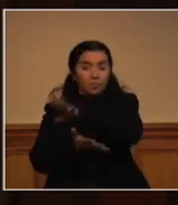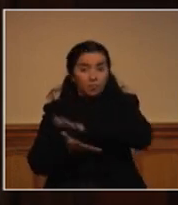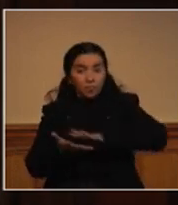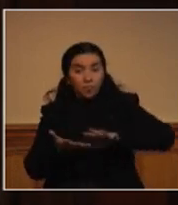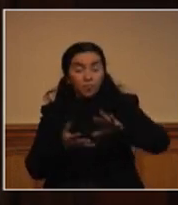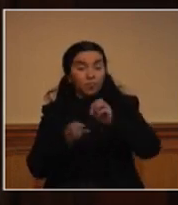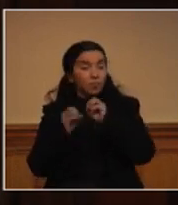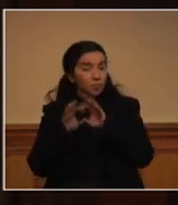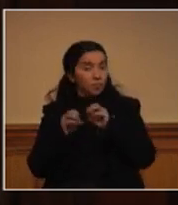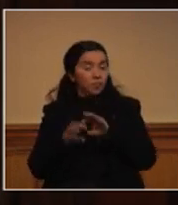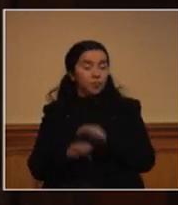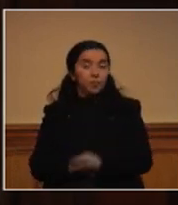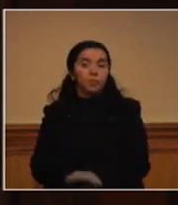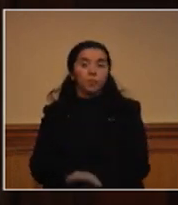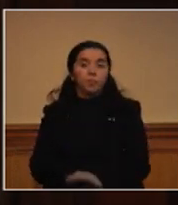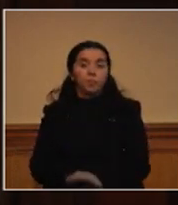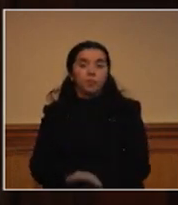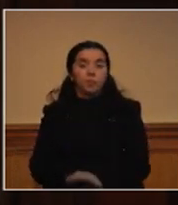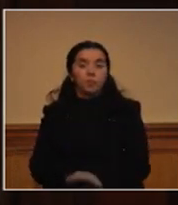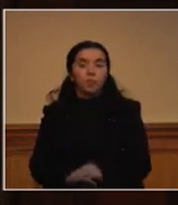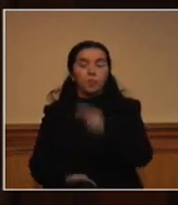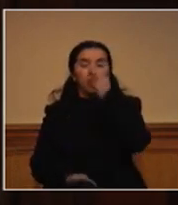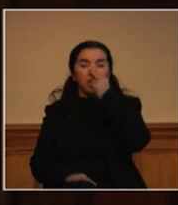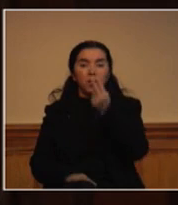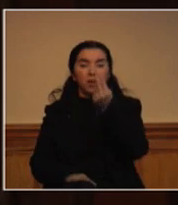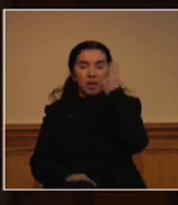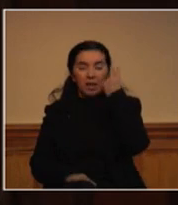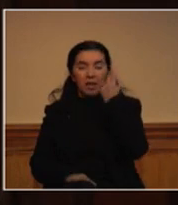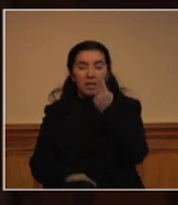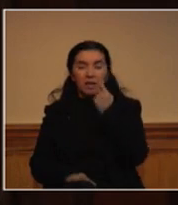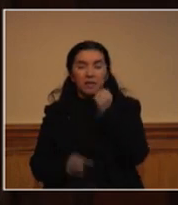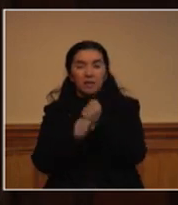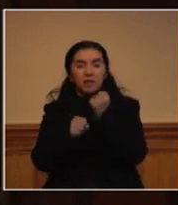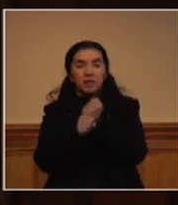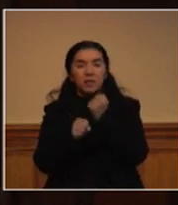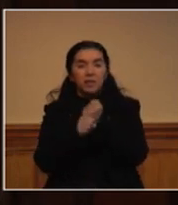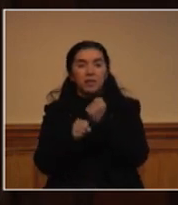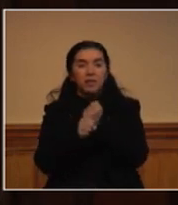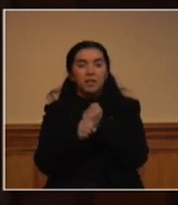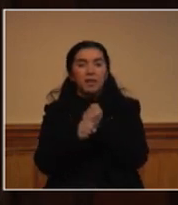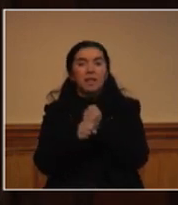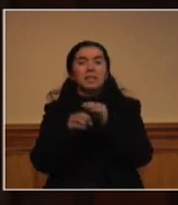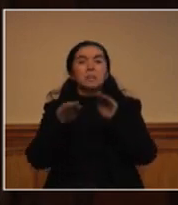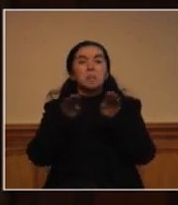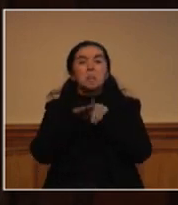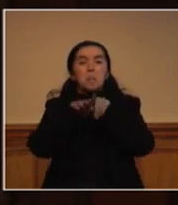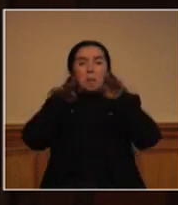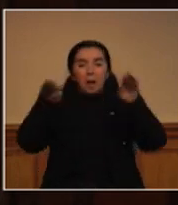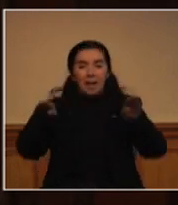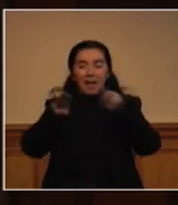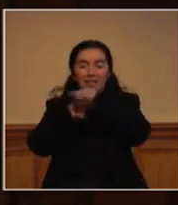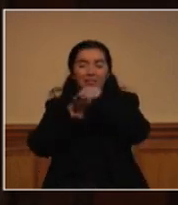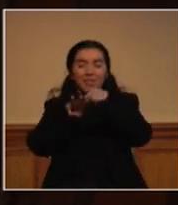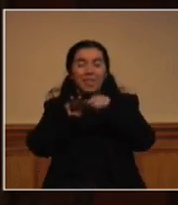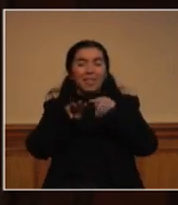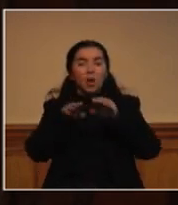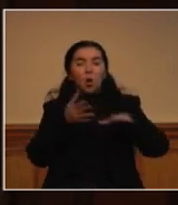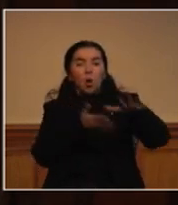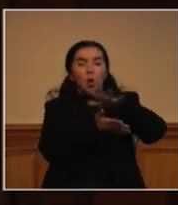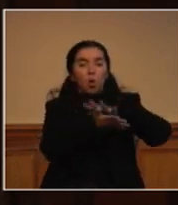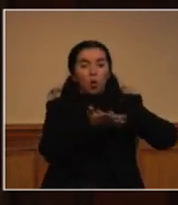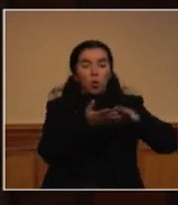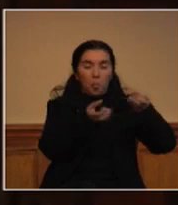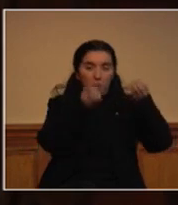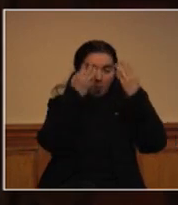En realidad, lo que vemos es que lo que tenemos que trabajar es de forma paralela estos tres contextos: el contexto